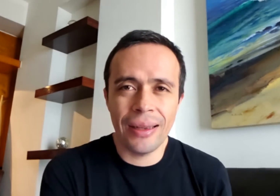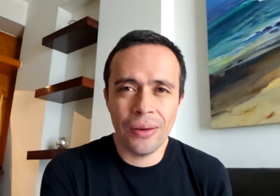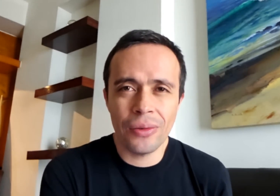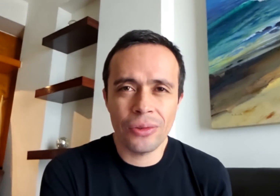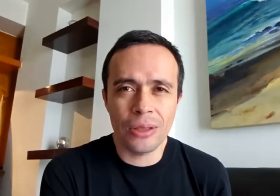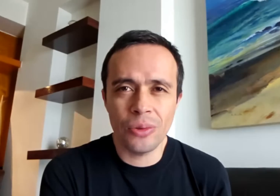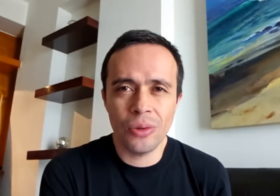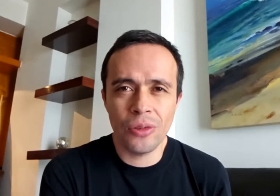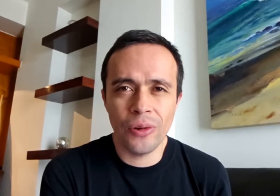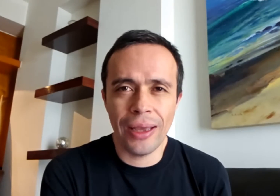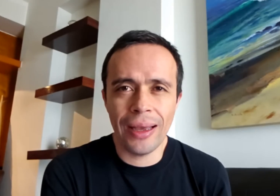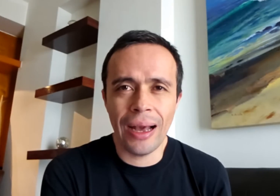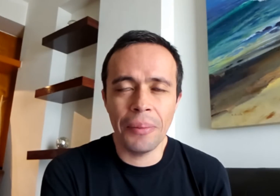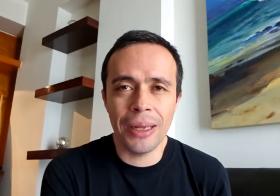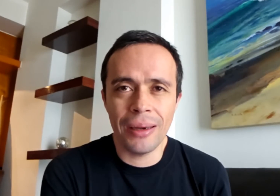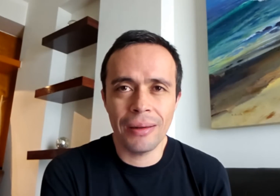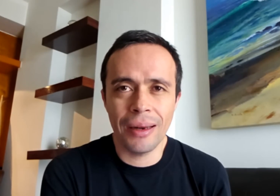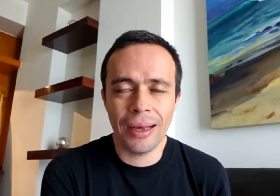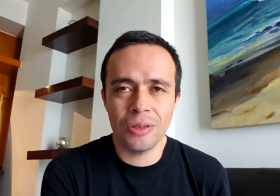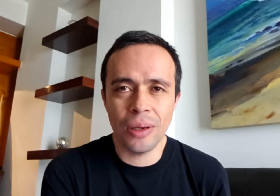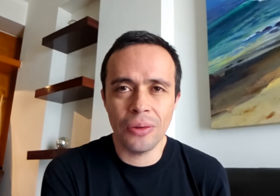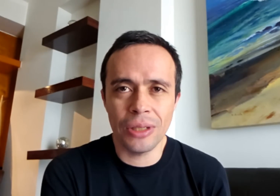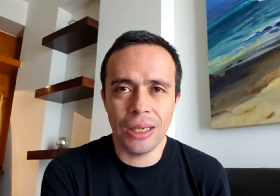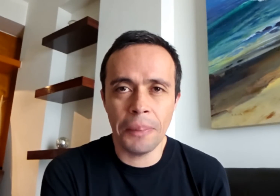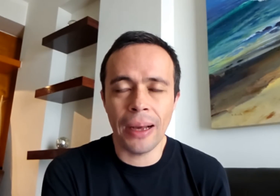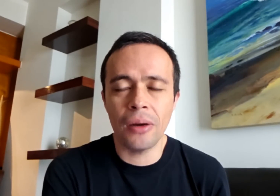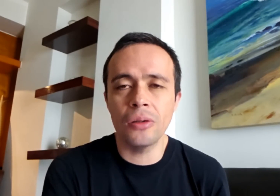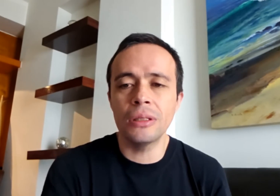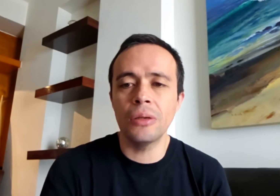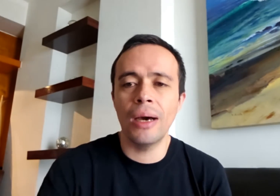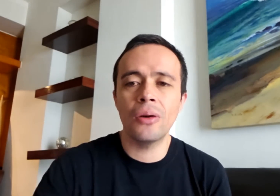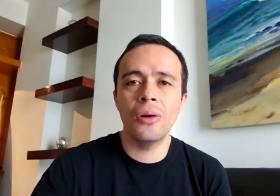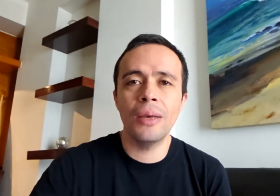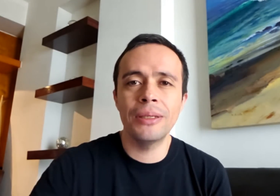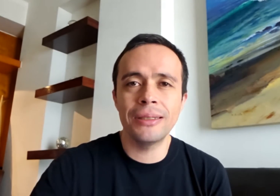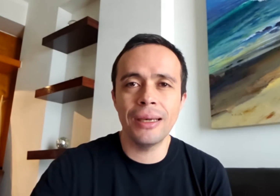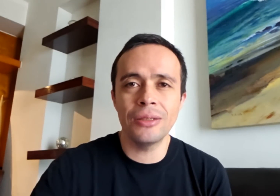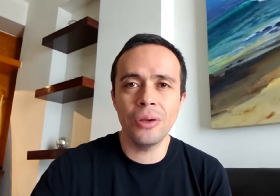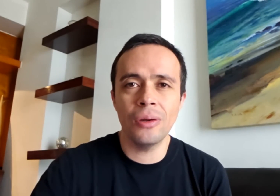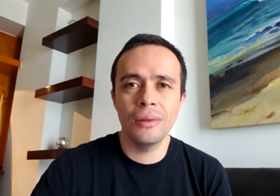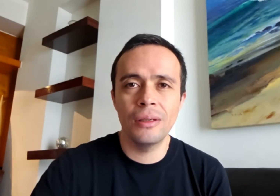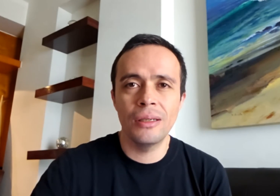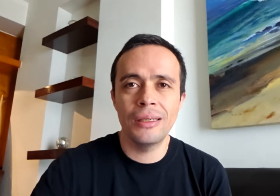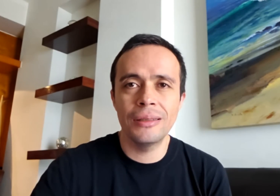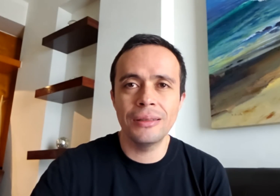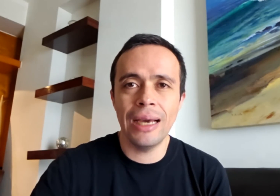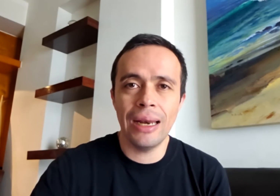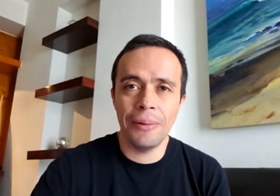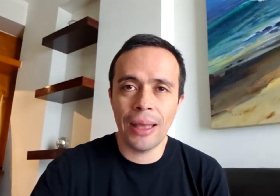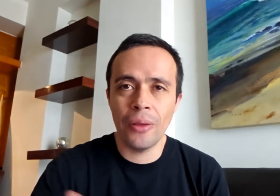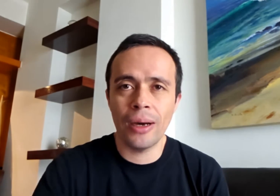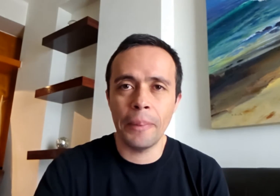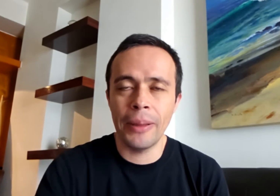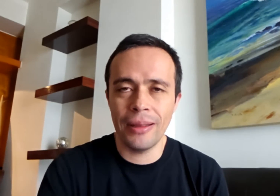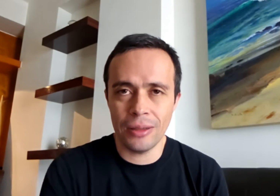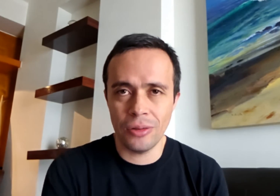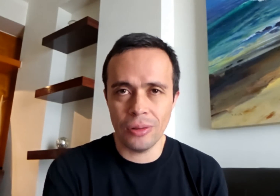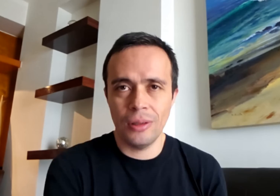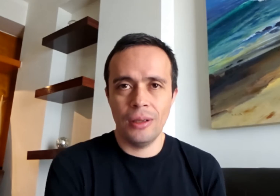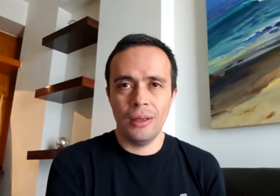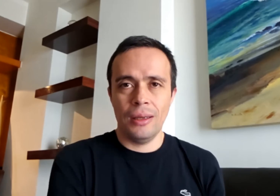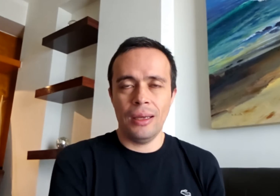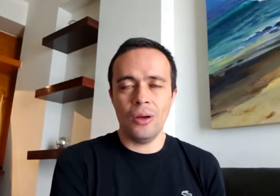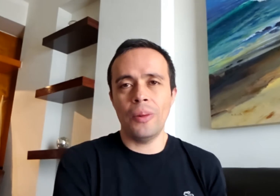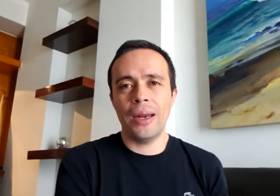Obrador, entre otros asuntos, fue abrir el caso Ayotzinapa, continuar con la investigación. Ya le había dado